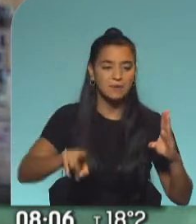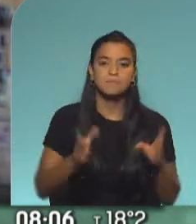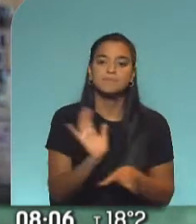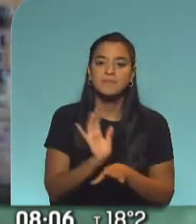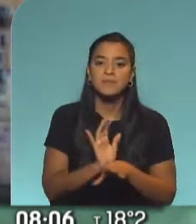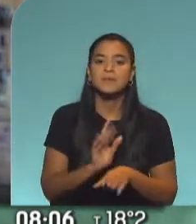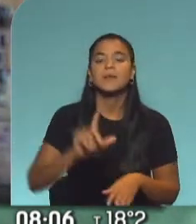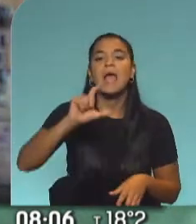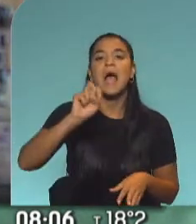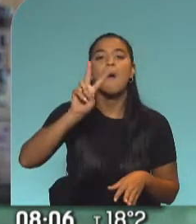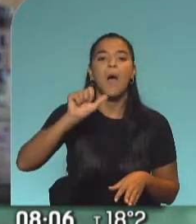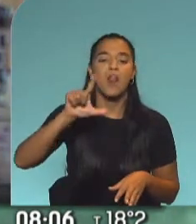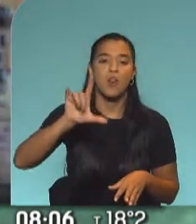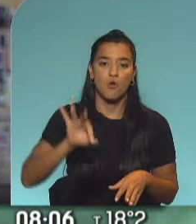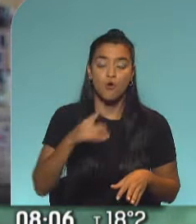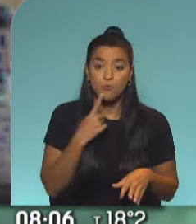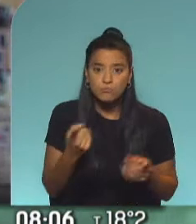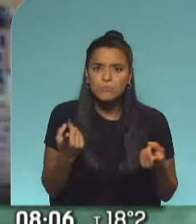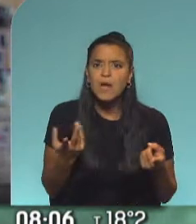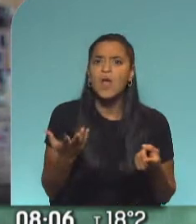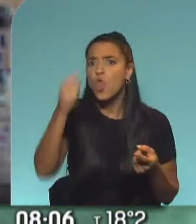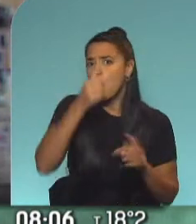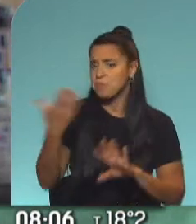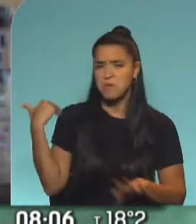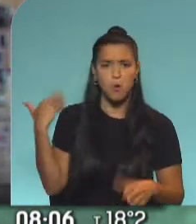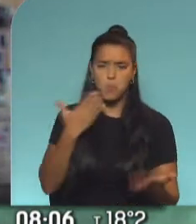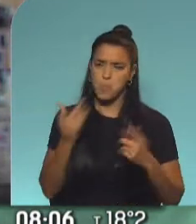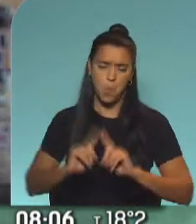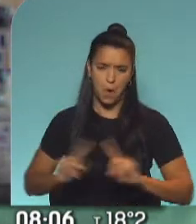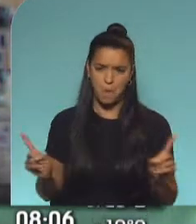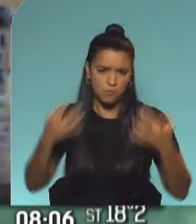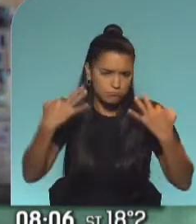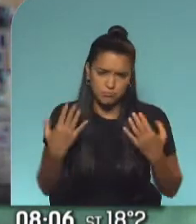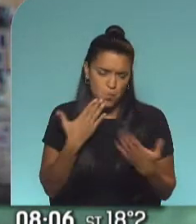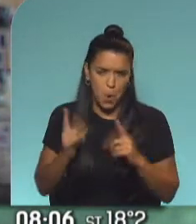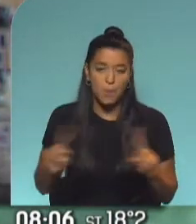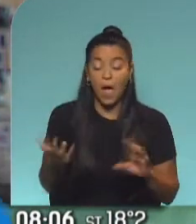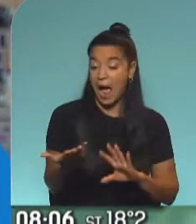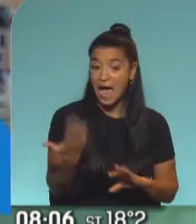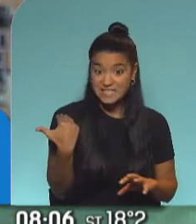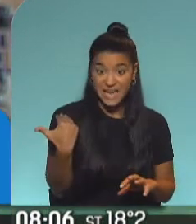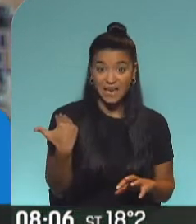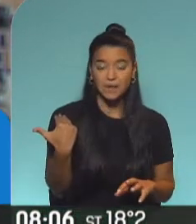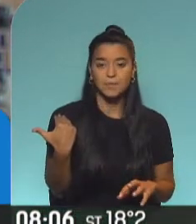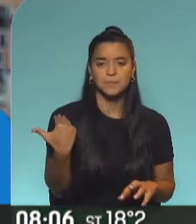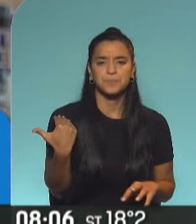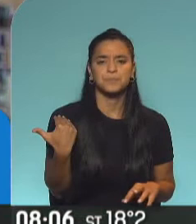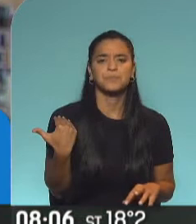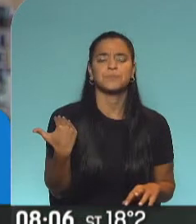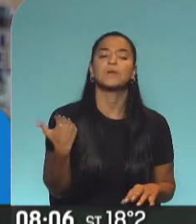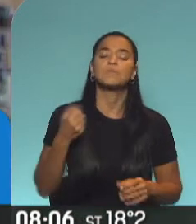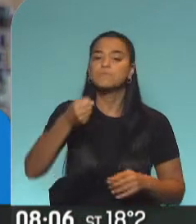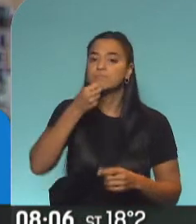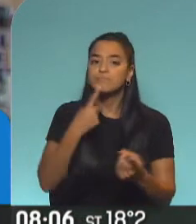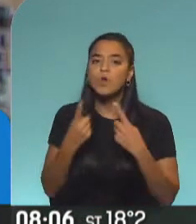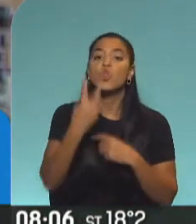de Domingo Cavallo, ¿no? El domingo no había hablado justamente, Sí. Y ayer dio una nota,